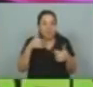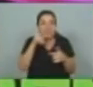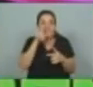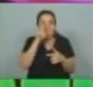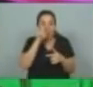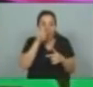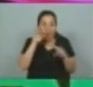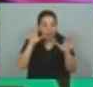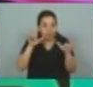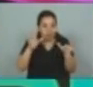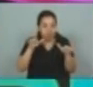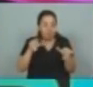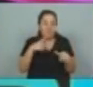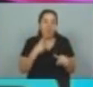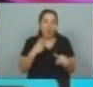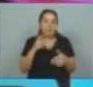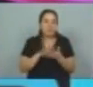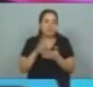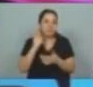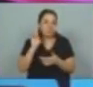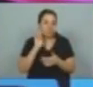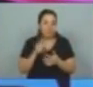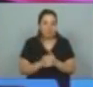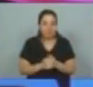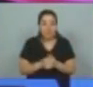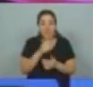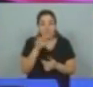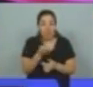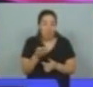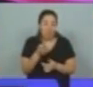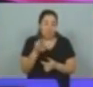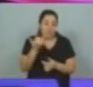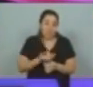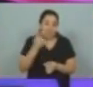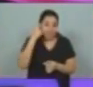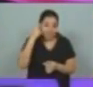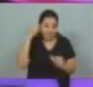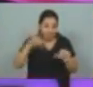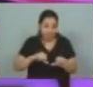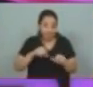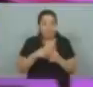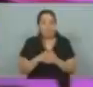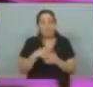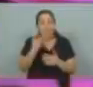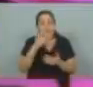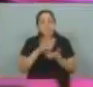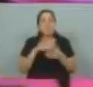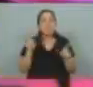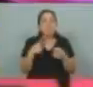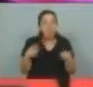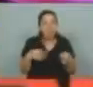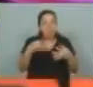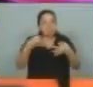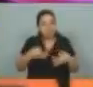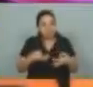Y más que chiflarles algún pajarito, parece que el moño también le chifla. De todos modos, hasta se permitieron hablar de música clásica citando